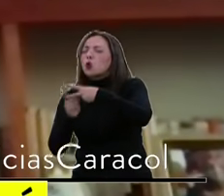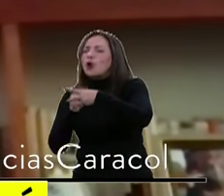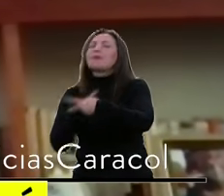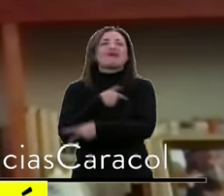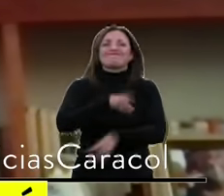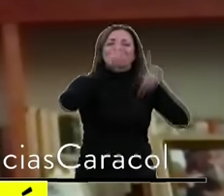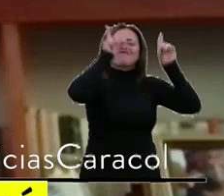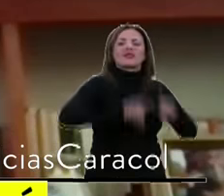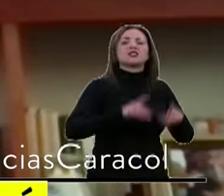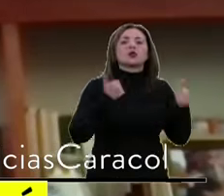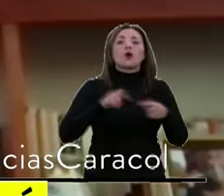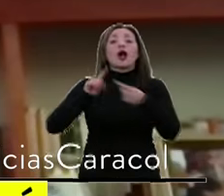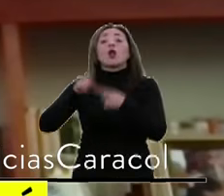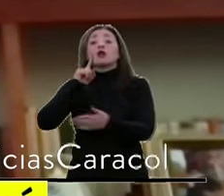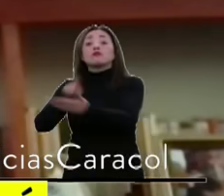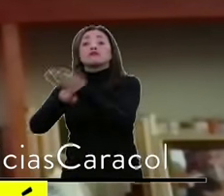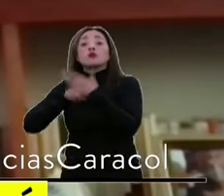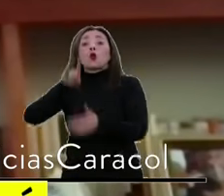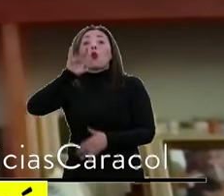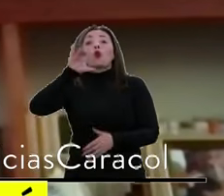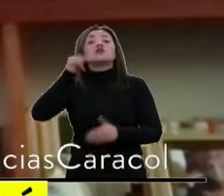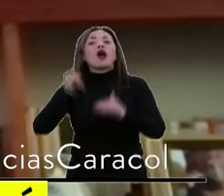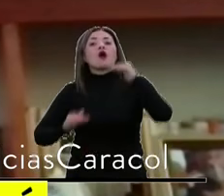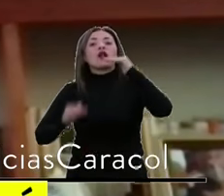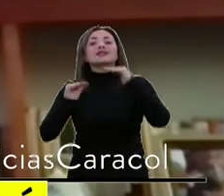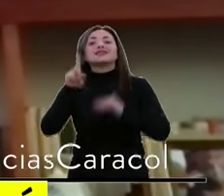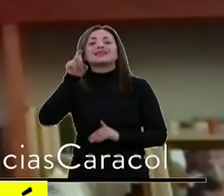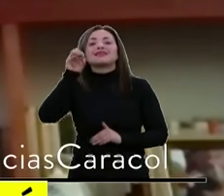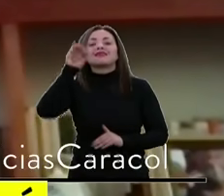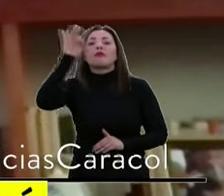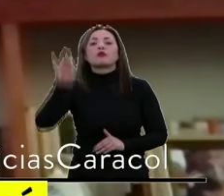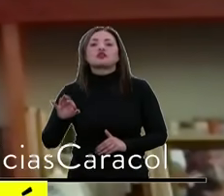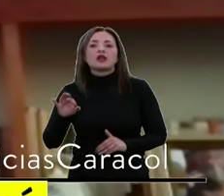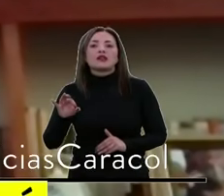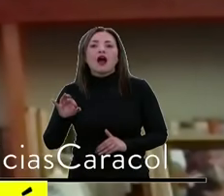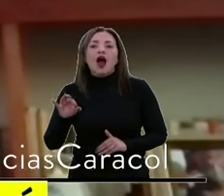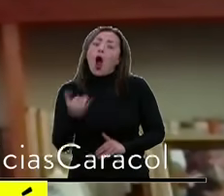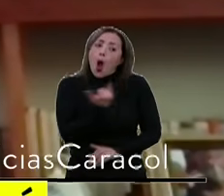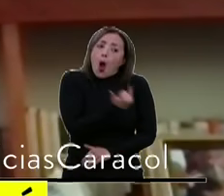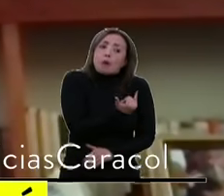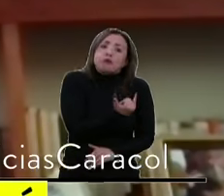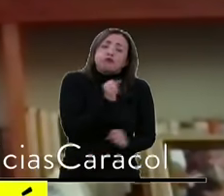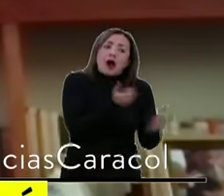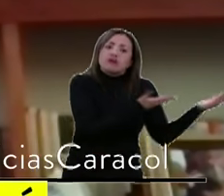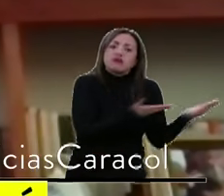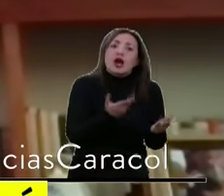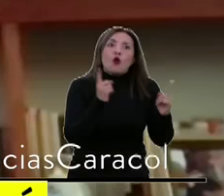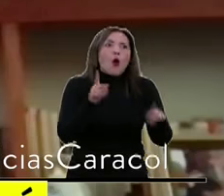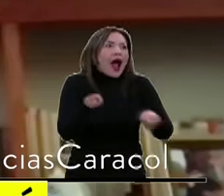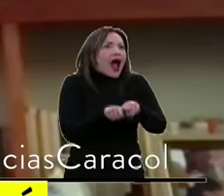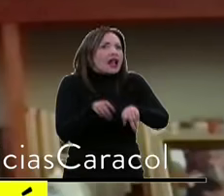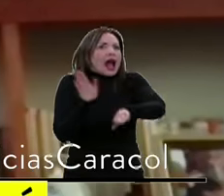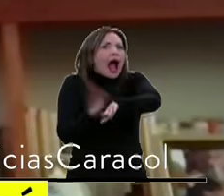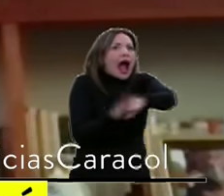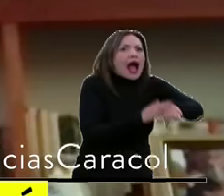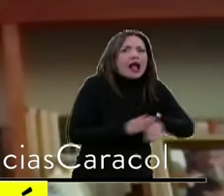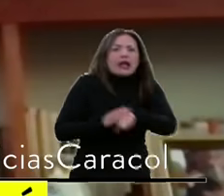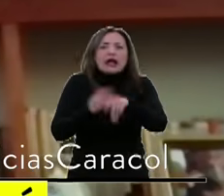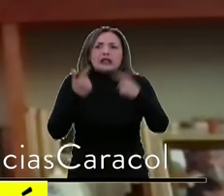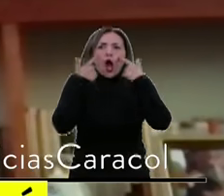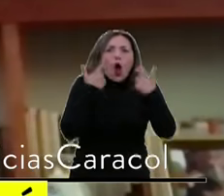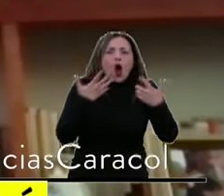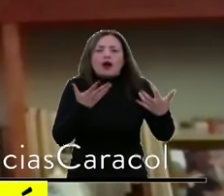cuidados intensivos están por el 60 por ciento es decir tenemos capacidad hospitalaria no en un motivo de alerta ni de ni de